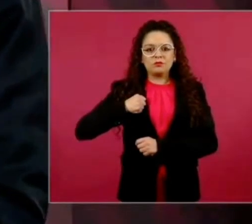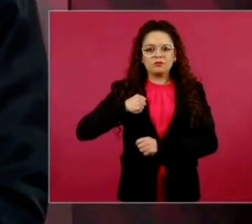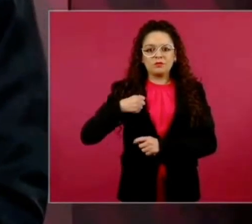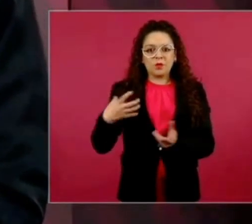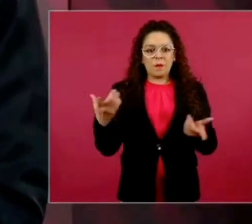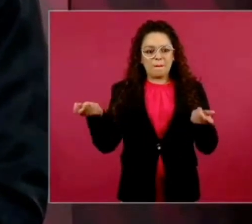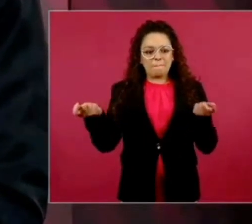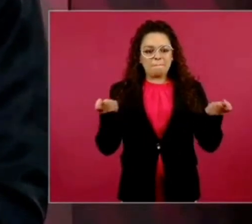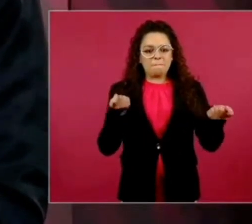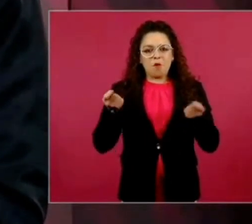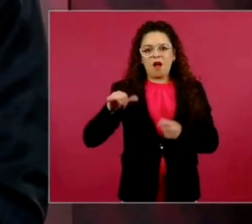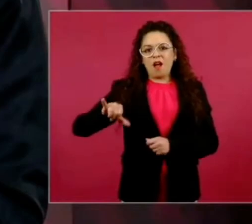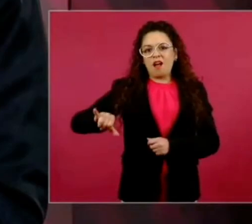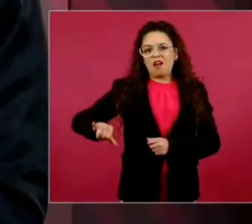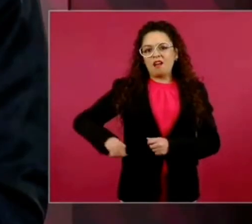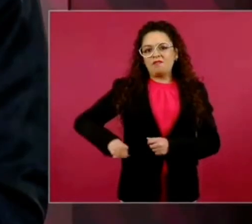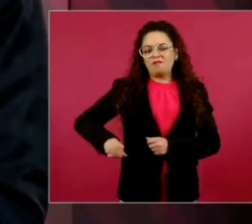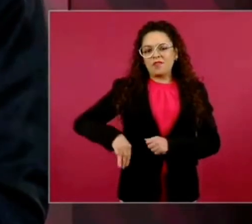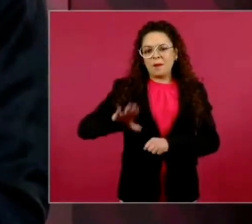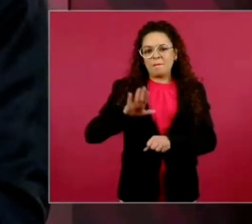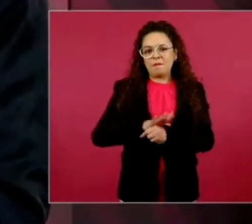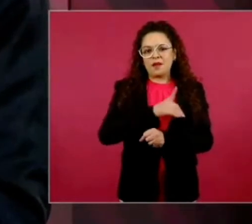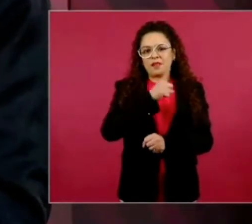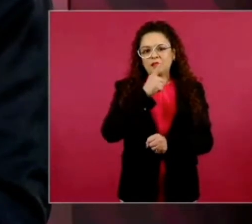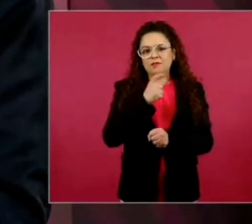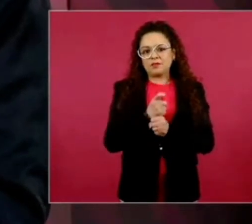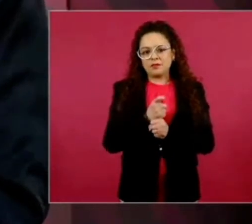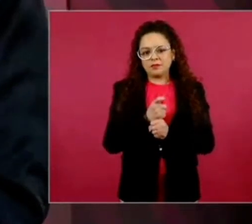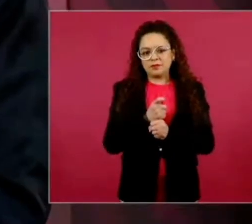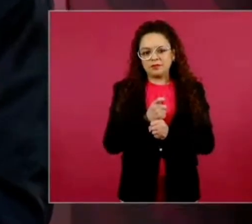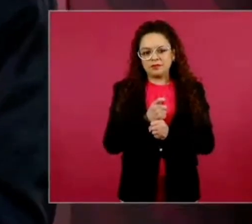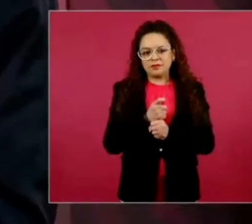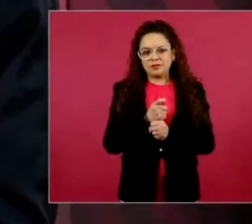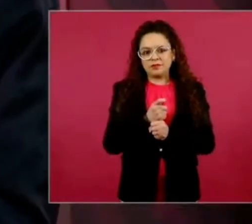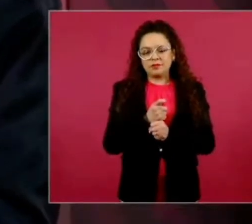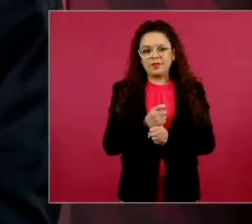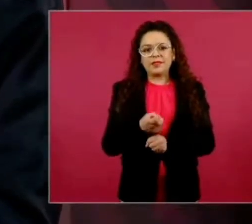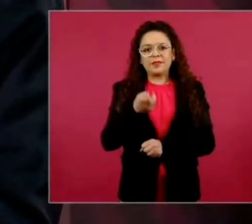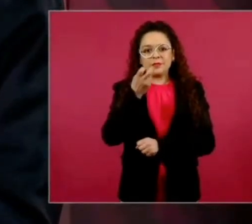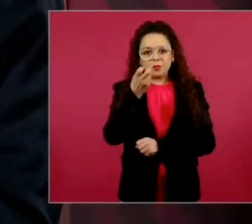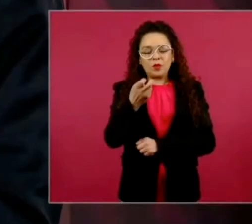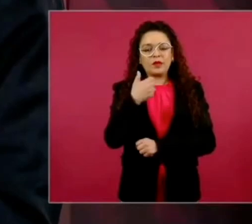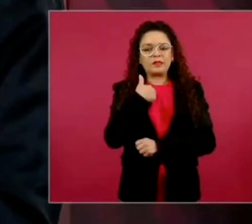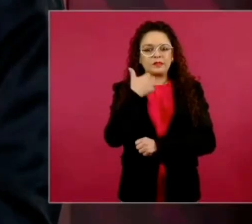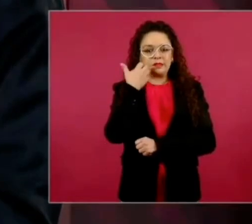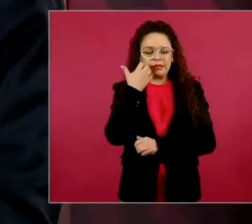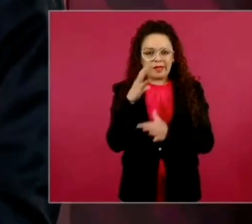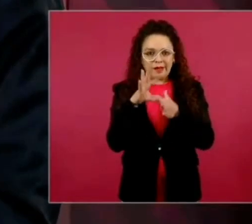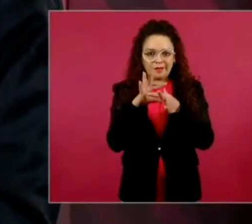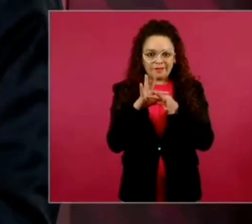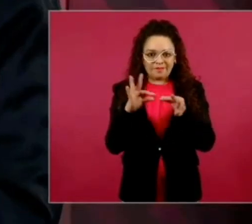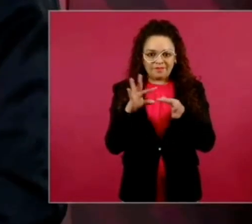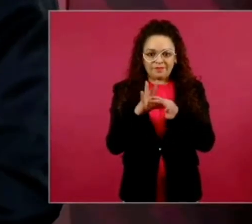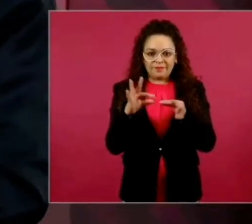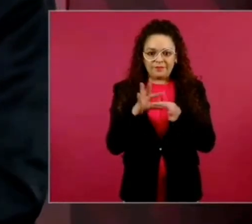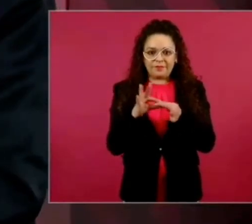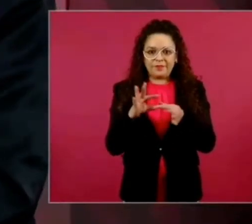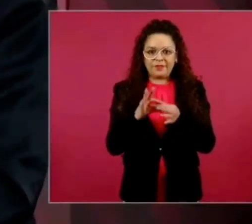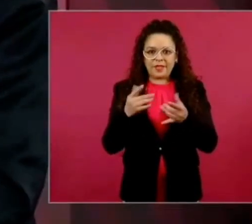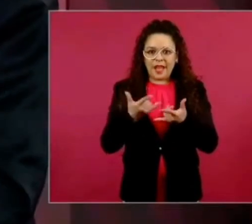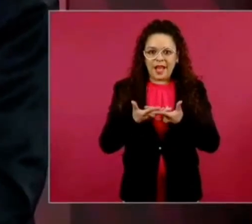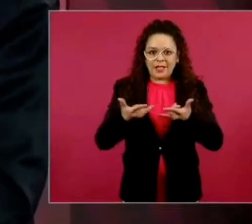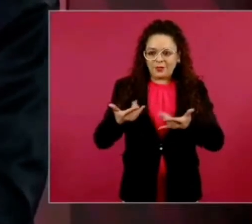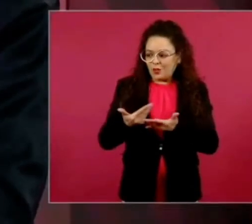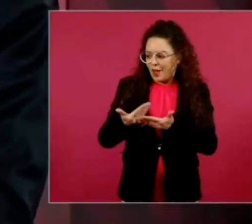Y eso he querido ilustrar con la anécdota que les platiqué